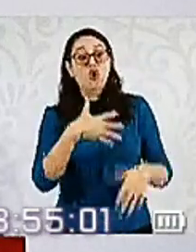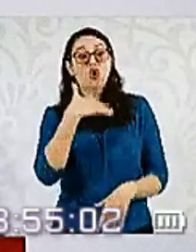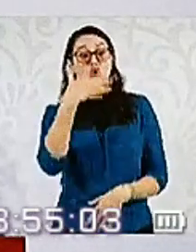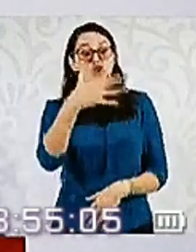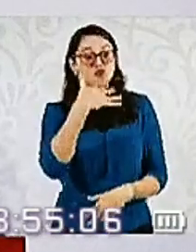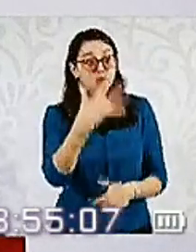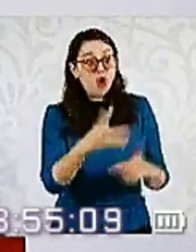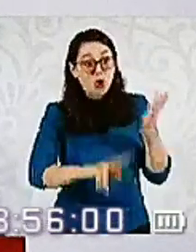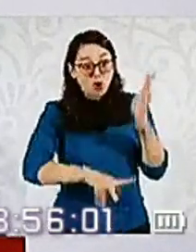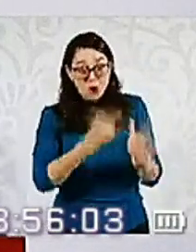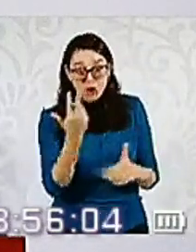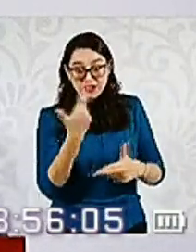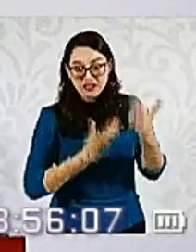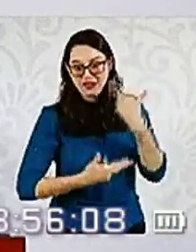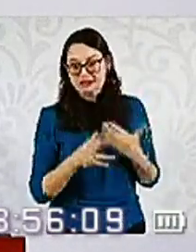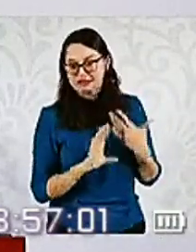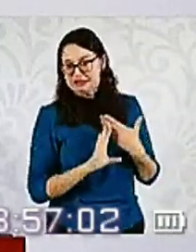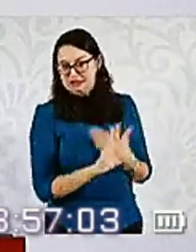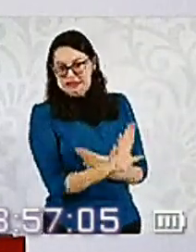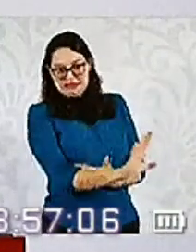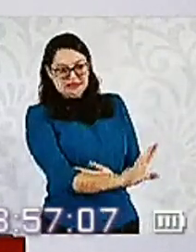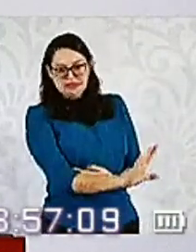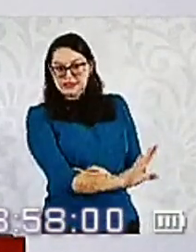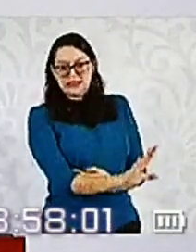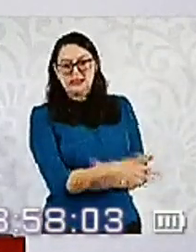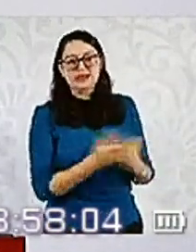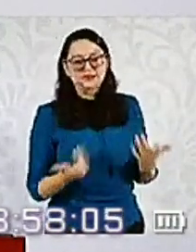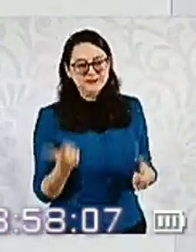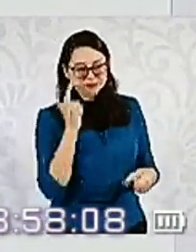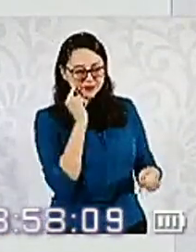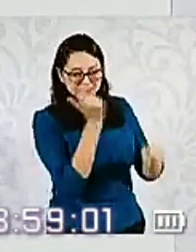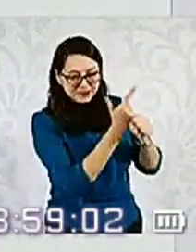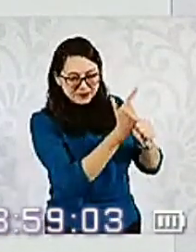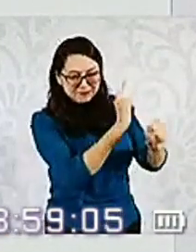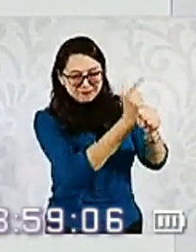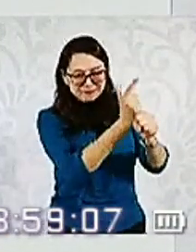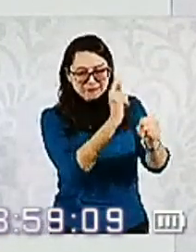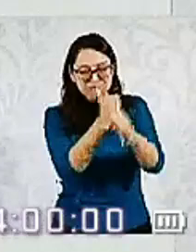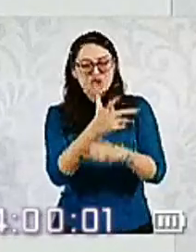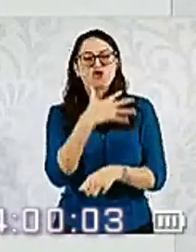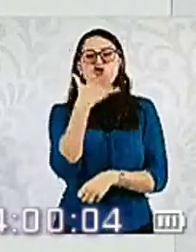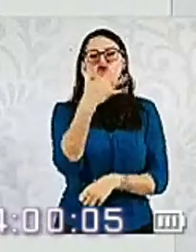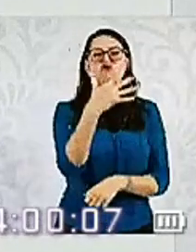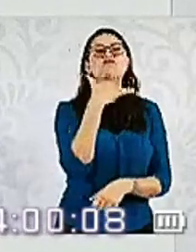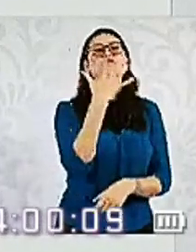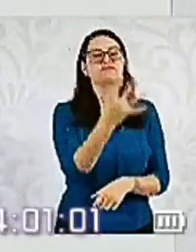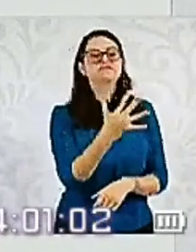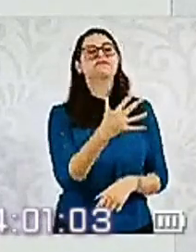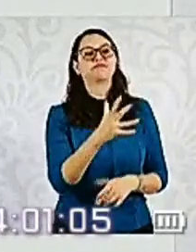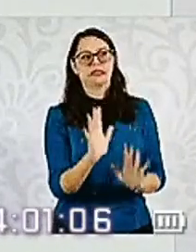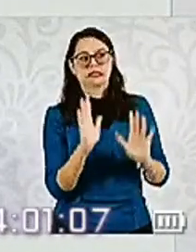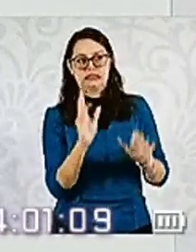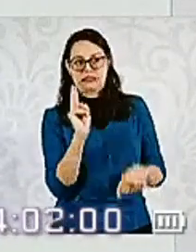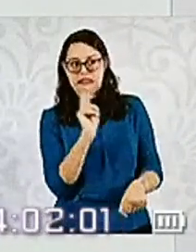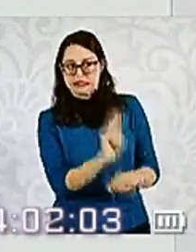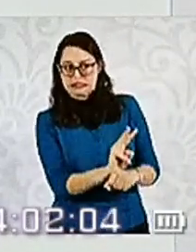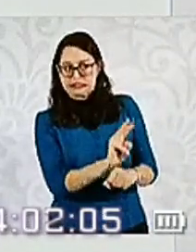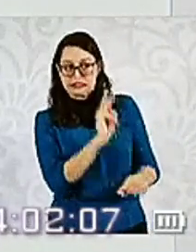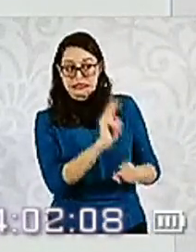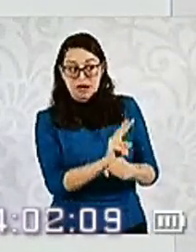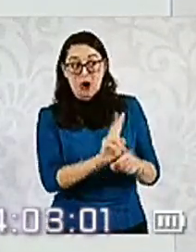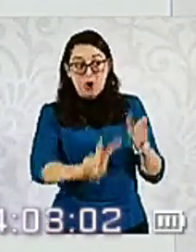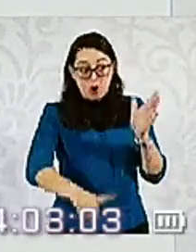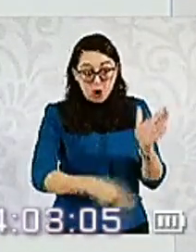regresen. Darse cuenta dónde están los nichos o dónde estaban los nichos de corrupción y estos estarlos siempre vigilando y